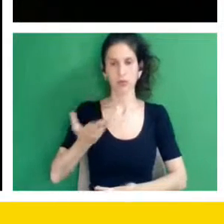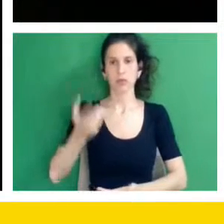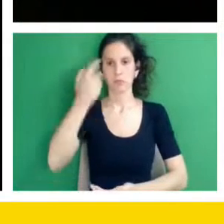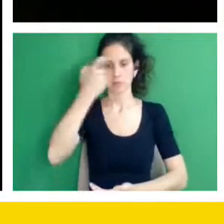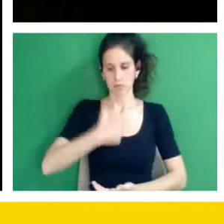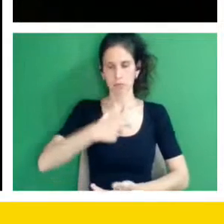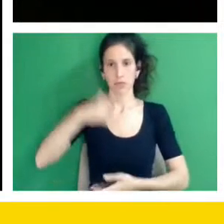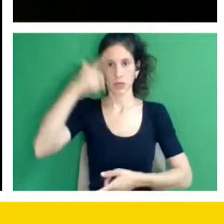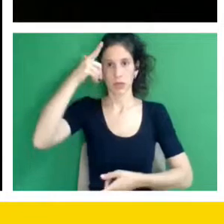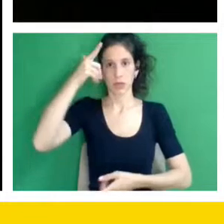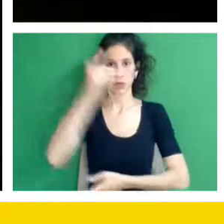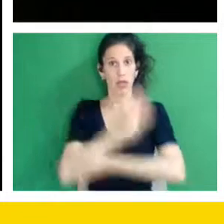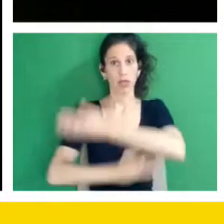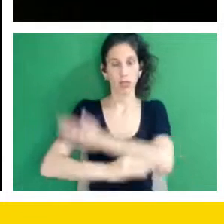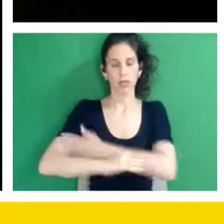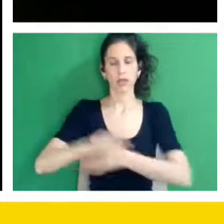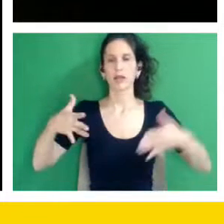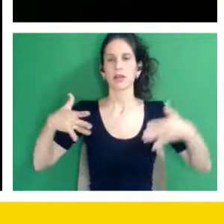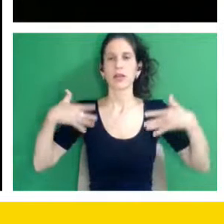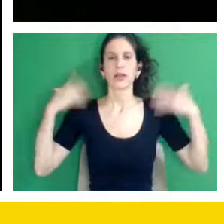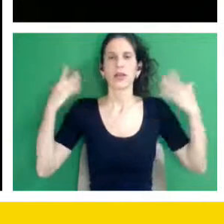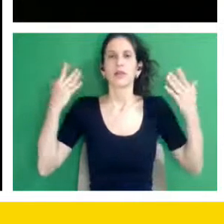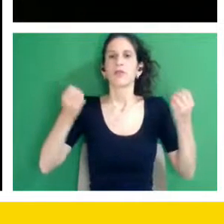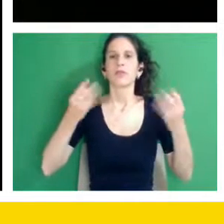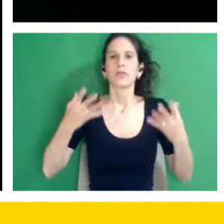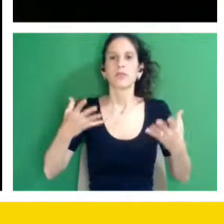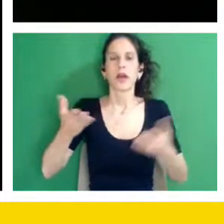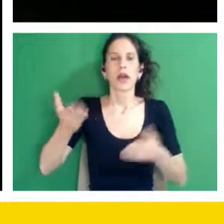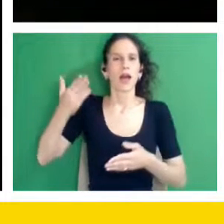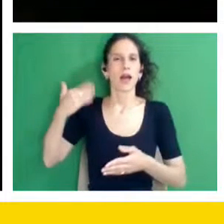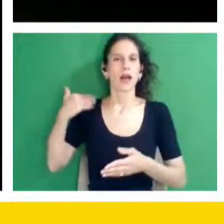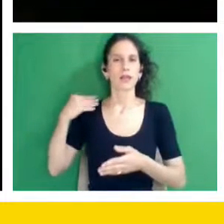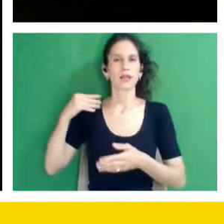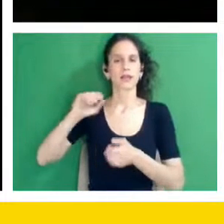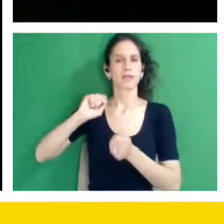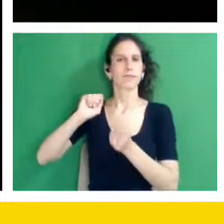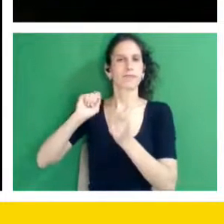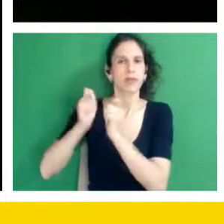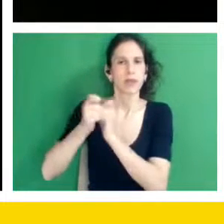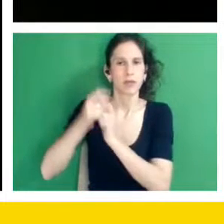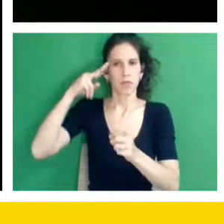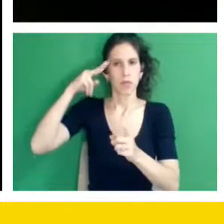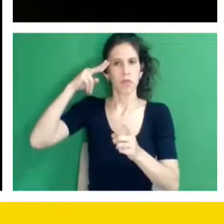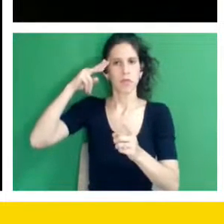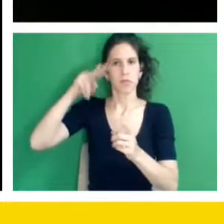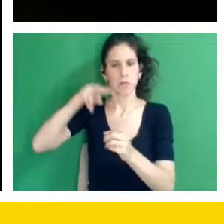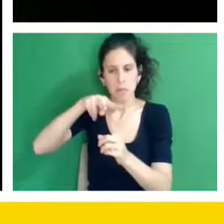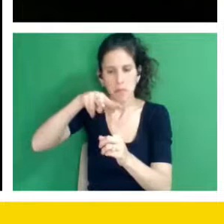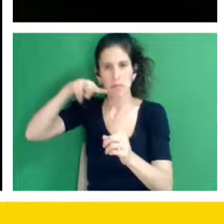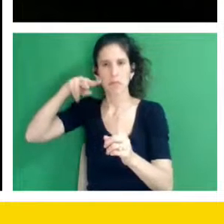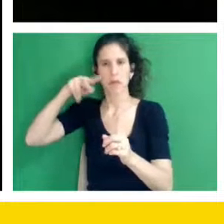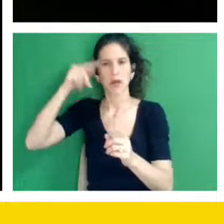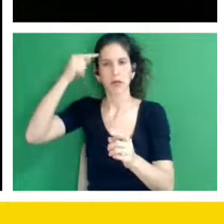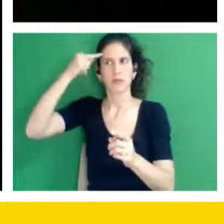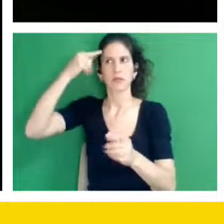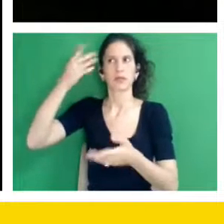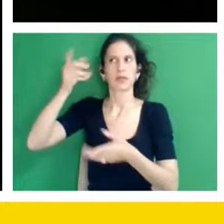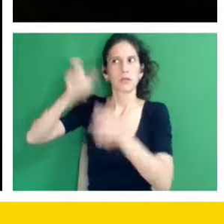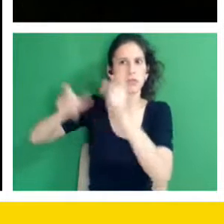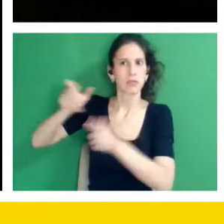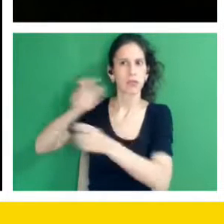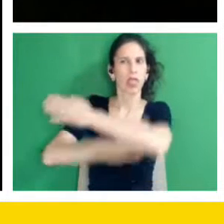que significó un cambio de los paradigmas de actitudes y enfoques respecto a las personas con discapacidad, eliminando todas las formas